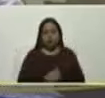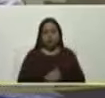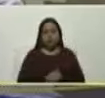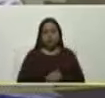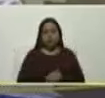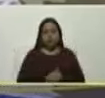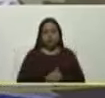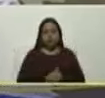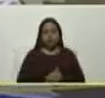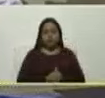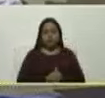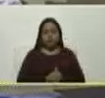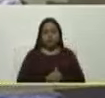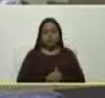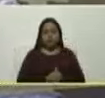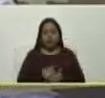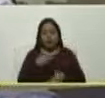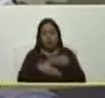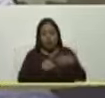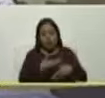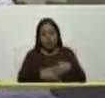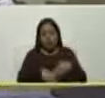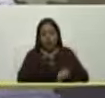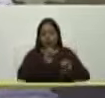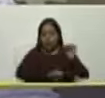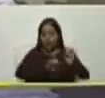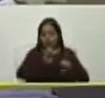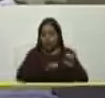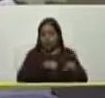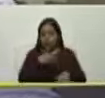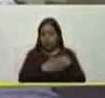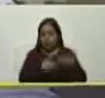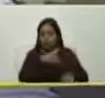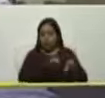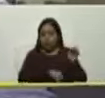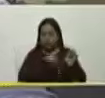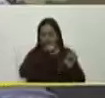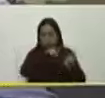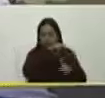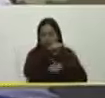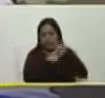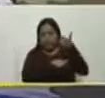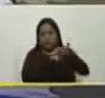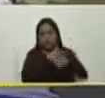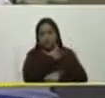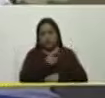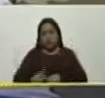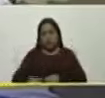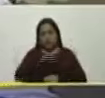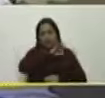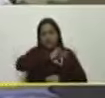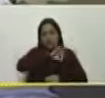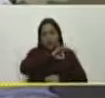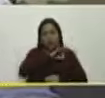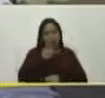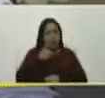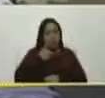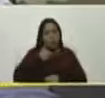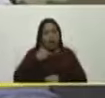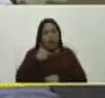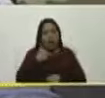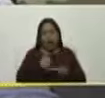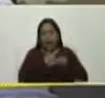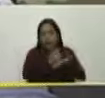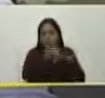Y vamos evaluando, Mervin Maldonado, vamos evaluando, tú como vicepresidente social, para cualquier una ayuda